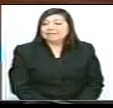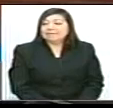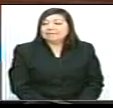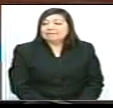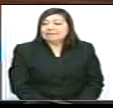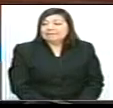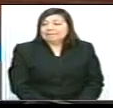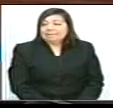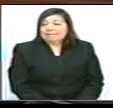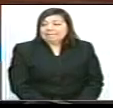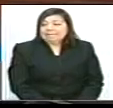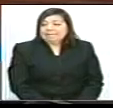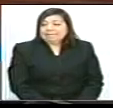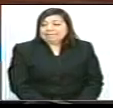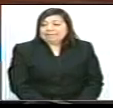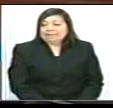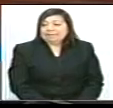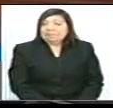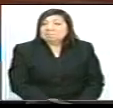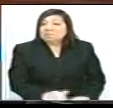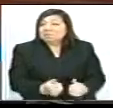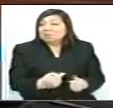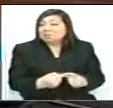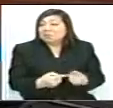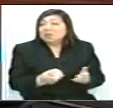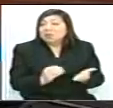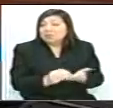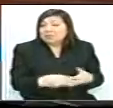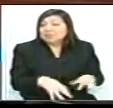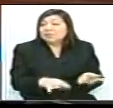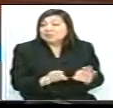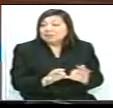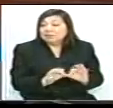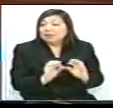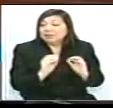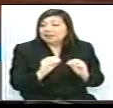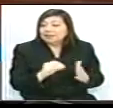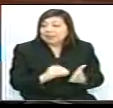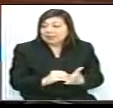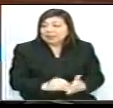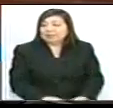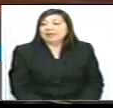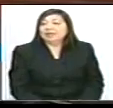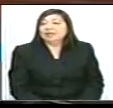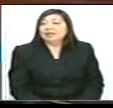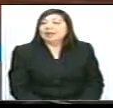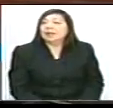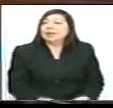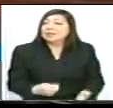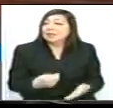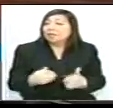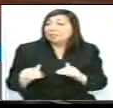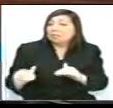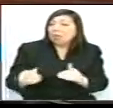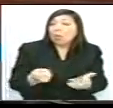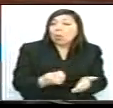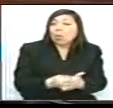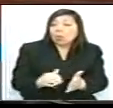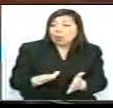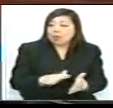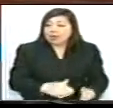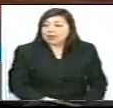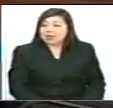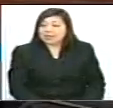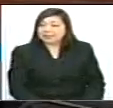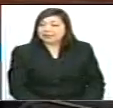Para que concluya, congresista. Lo que más convenga, porque lo importante es que se revise ese tema y se homologue el